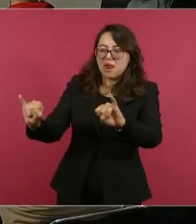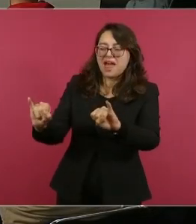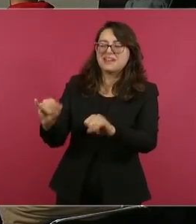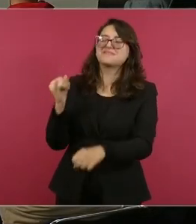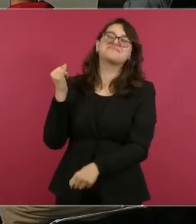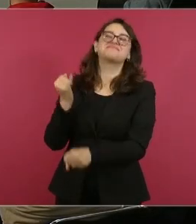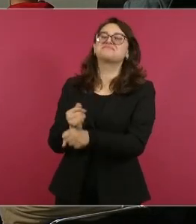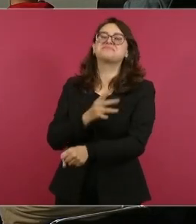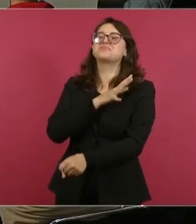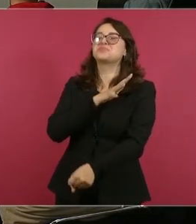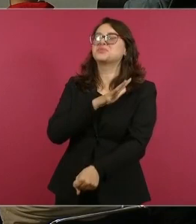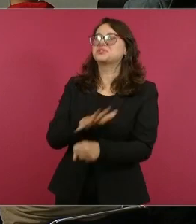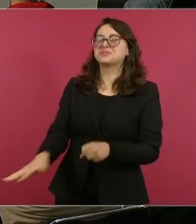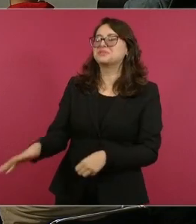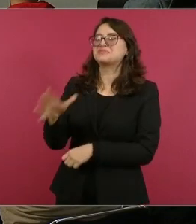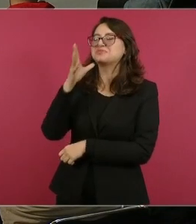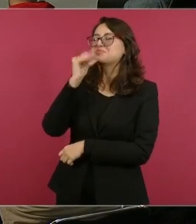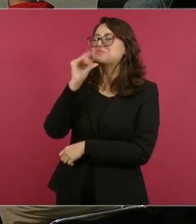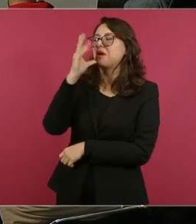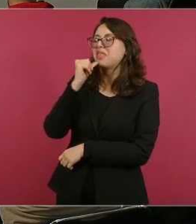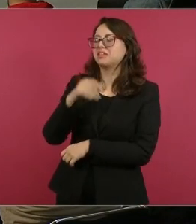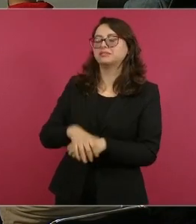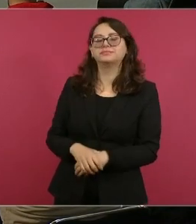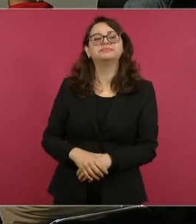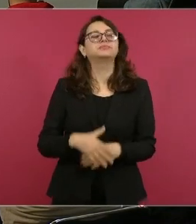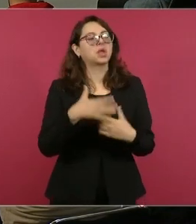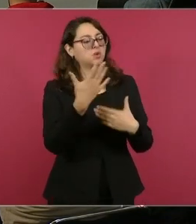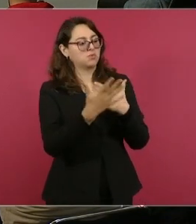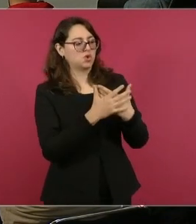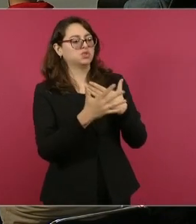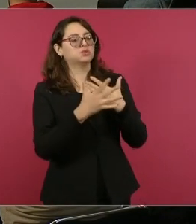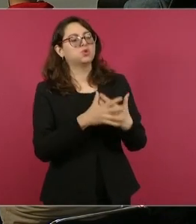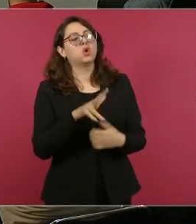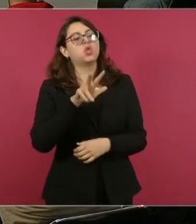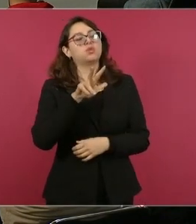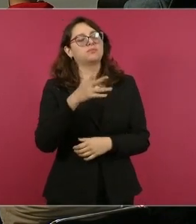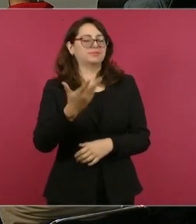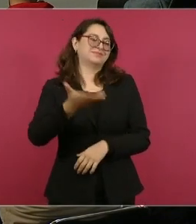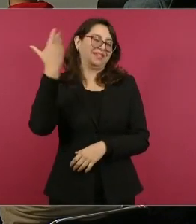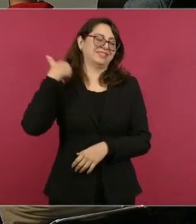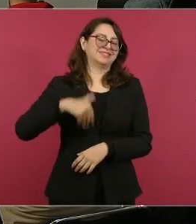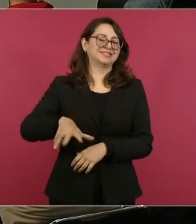el 18 de marzo del